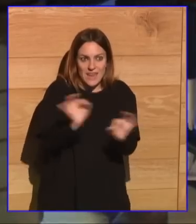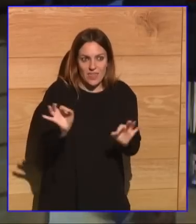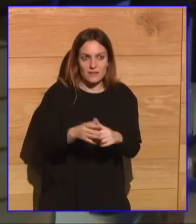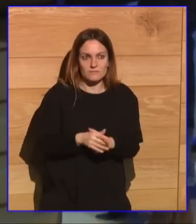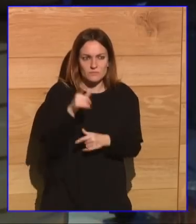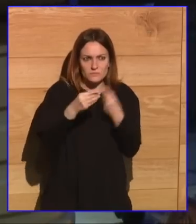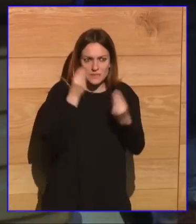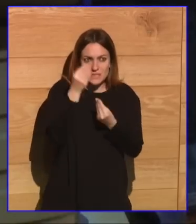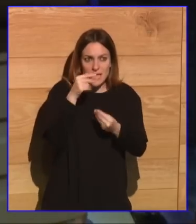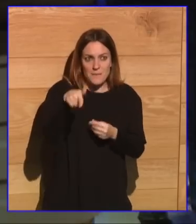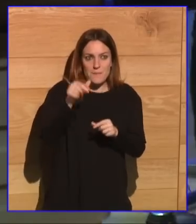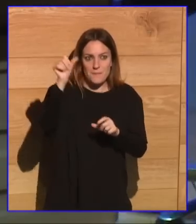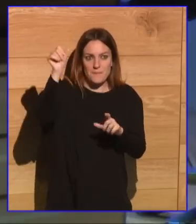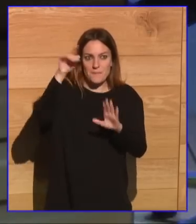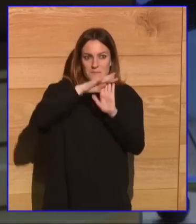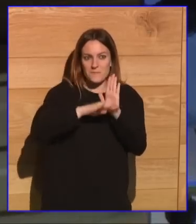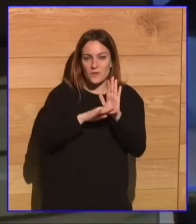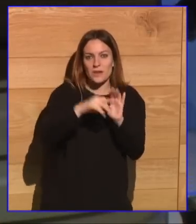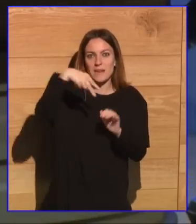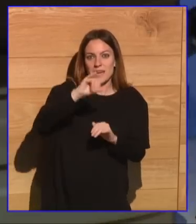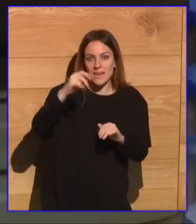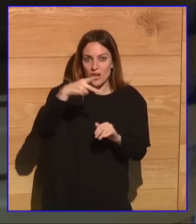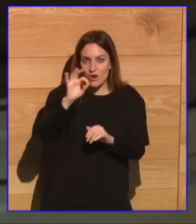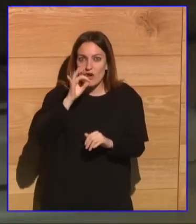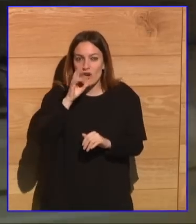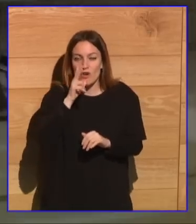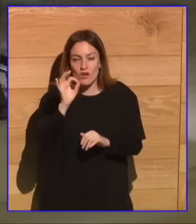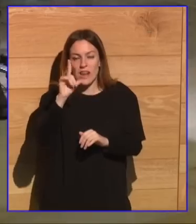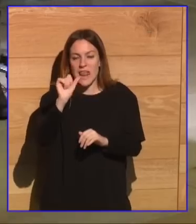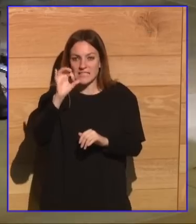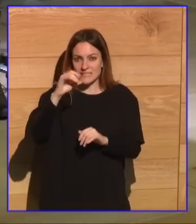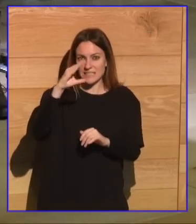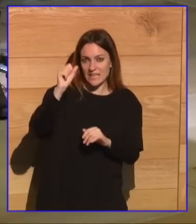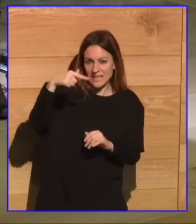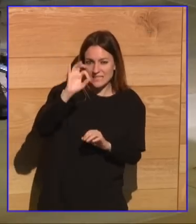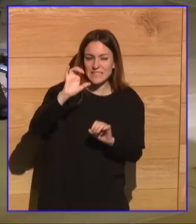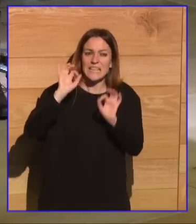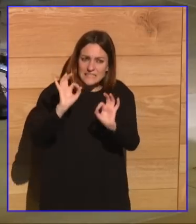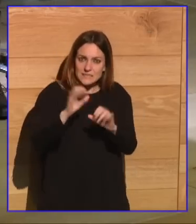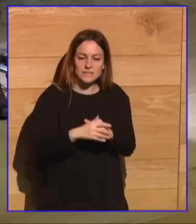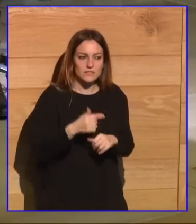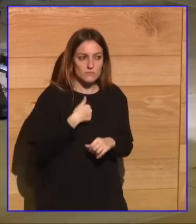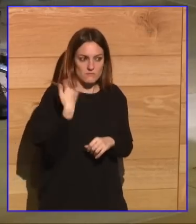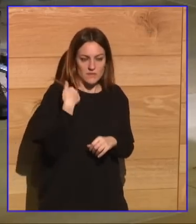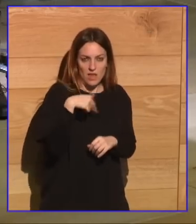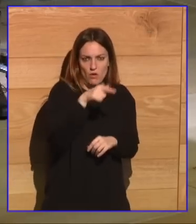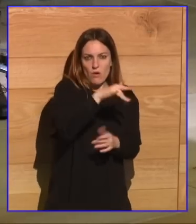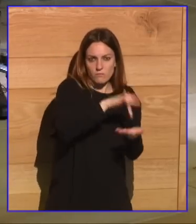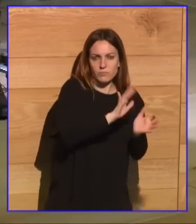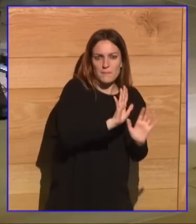problema de Nicolas Cage, por ejemplo? Que él no está en su casa en Malibú diciendo, hostia, Javier Cansado. Bueno, yo he estado en California y